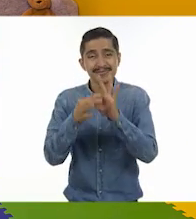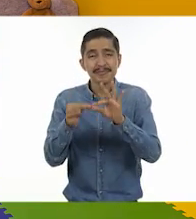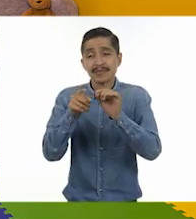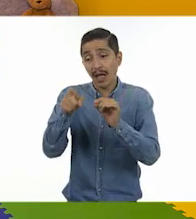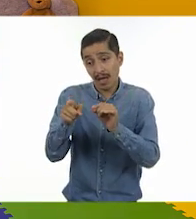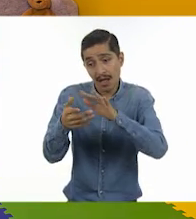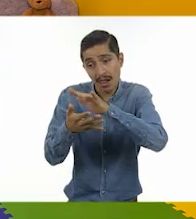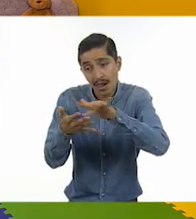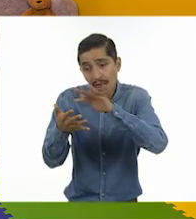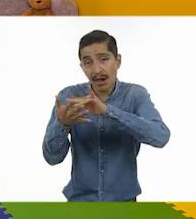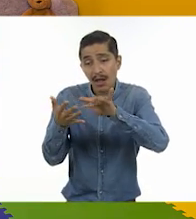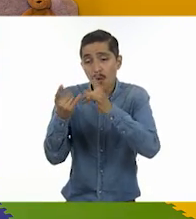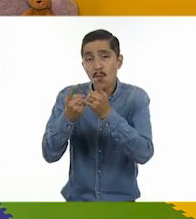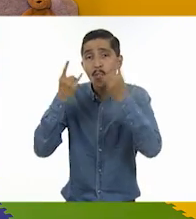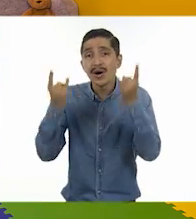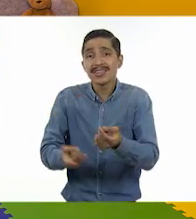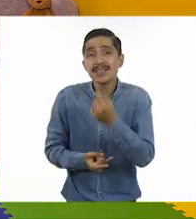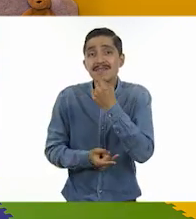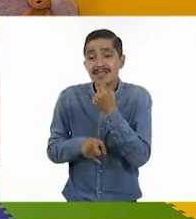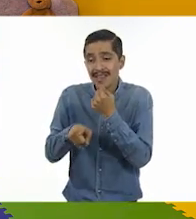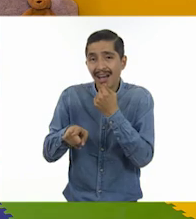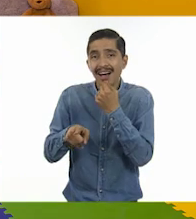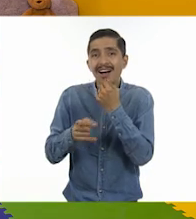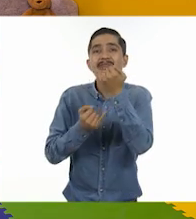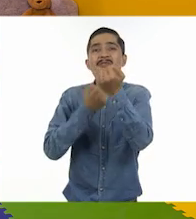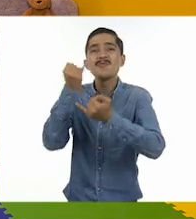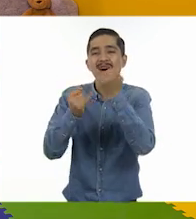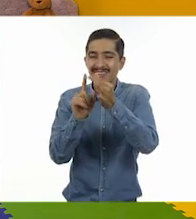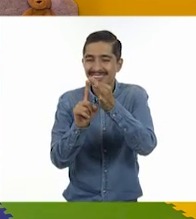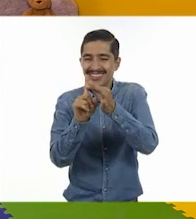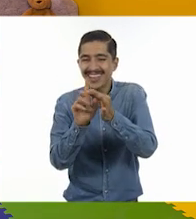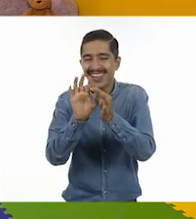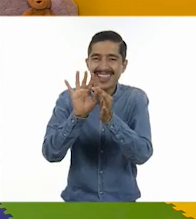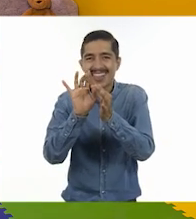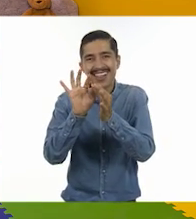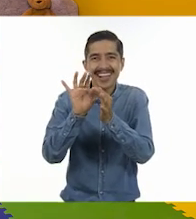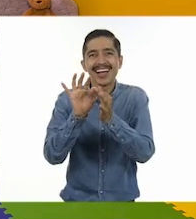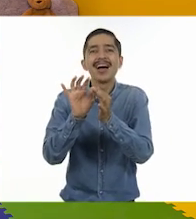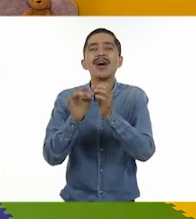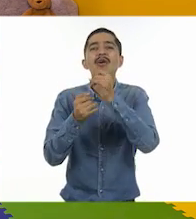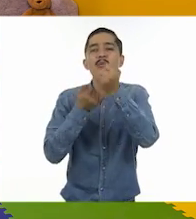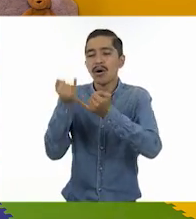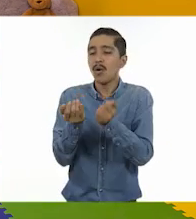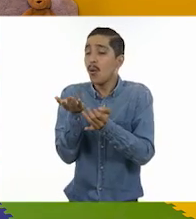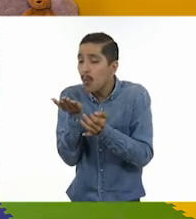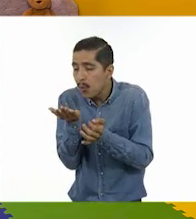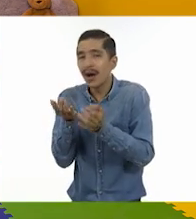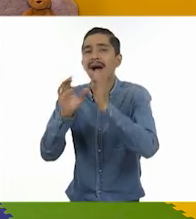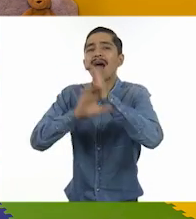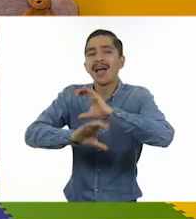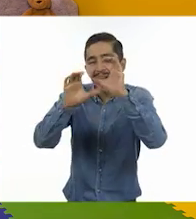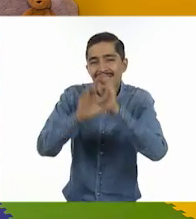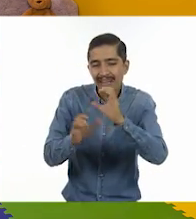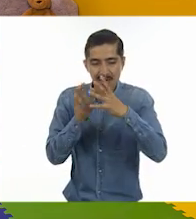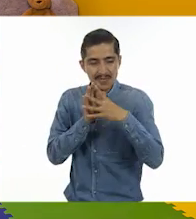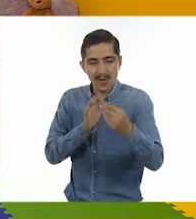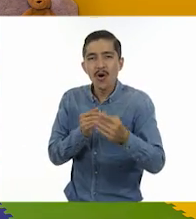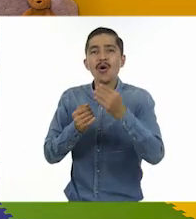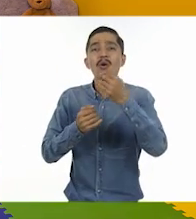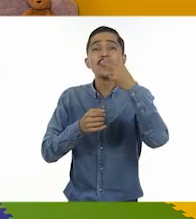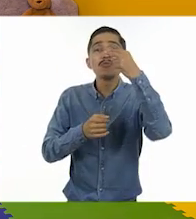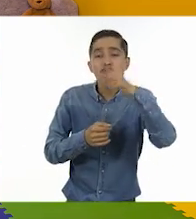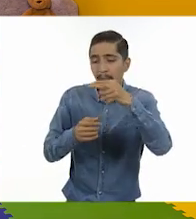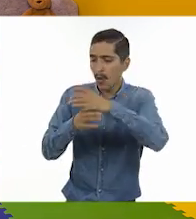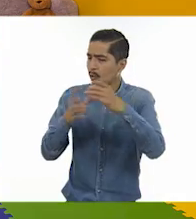lee cuentos a su niño, juega con títeres de dedos, juegos de soplado, cantan canciones y repiten los nombres